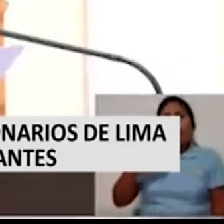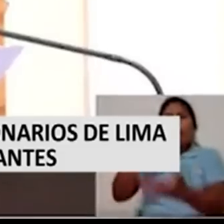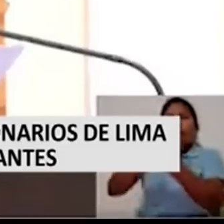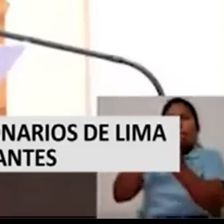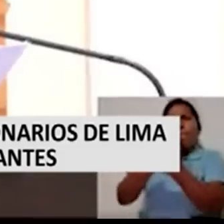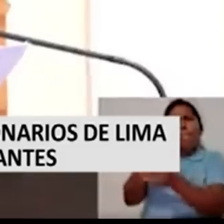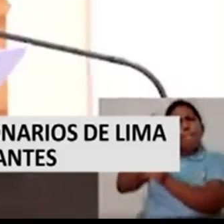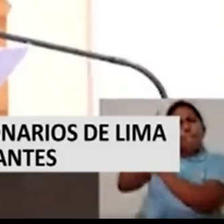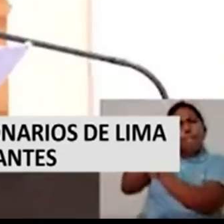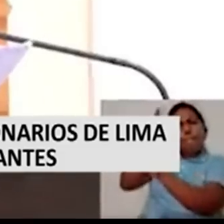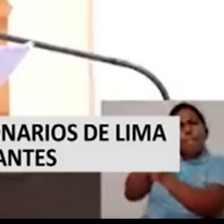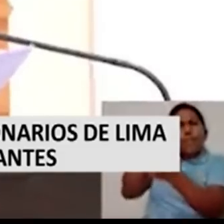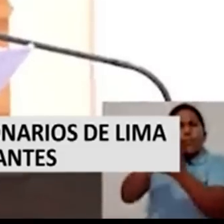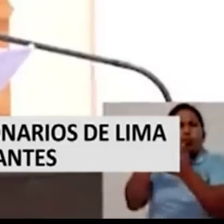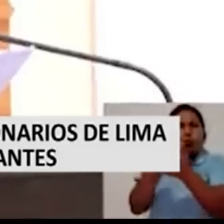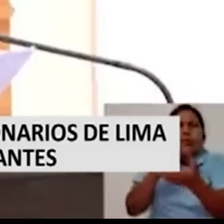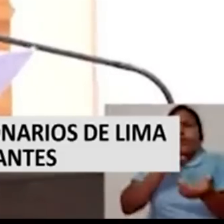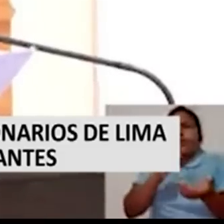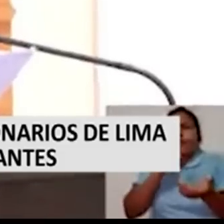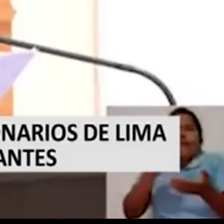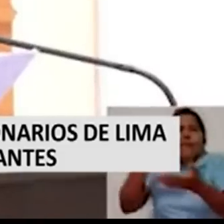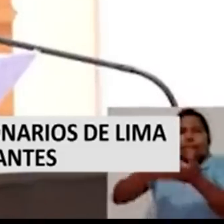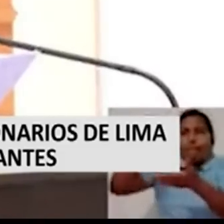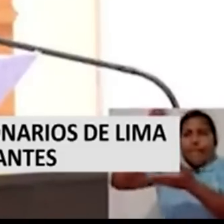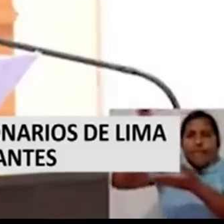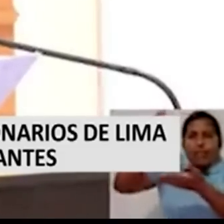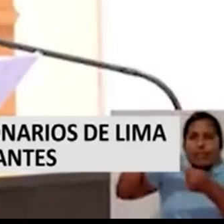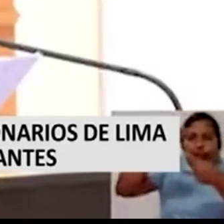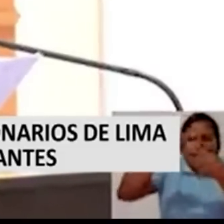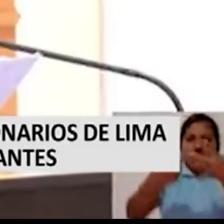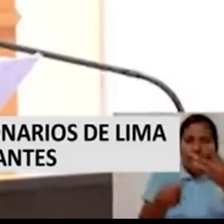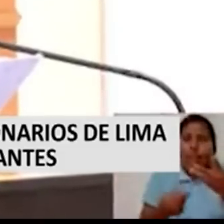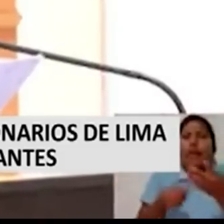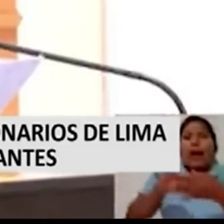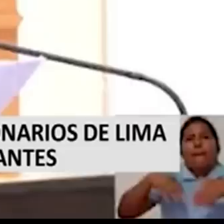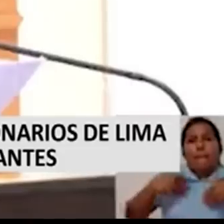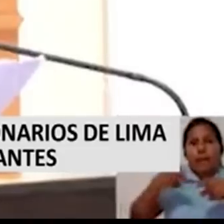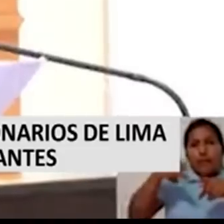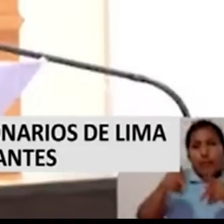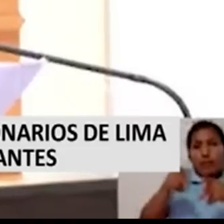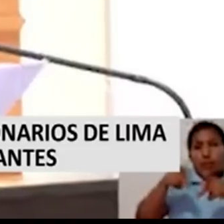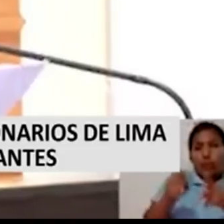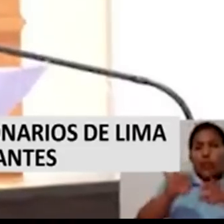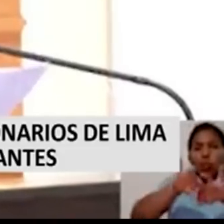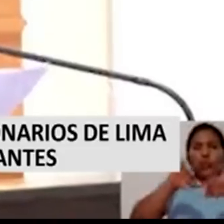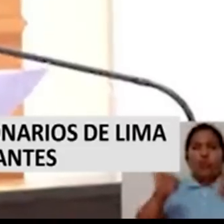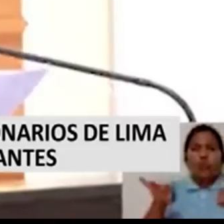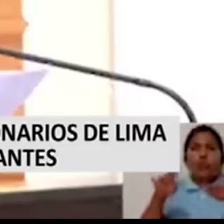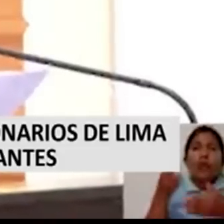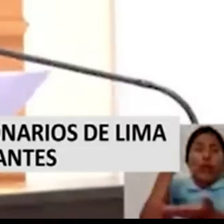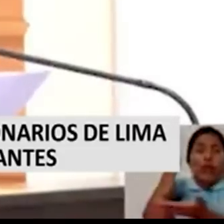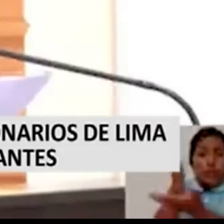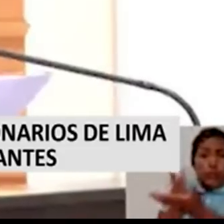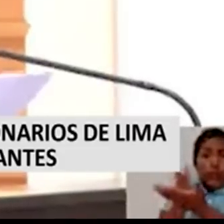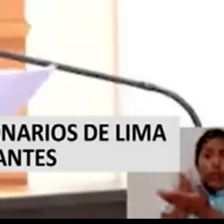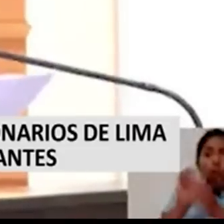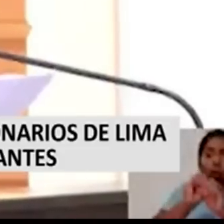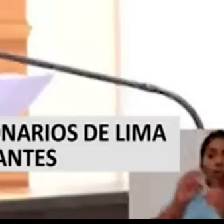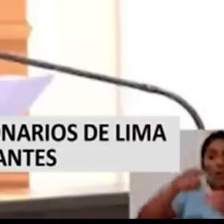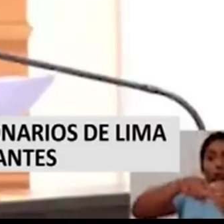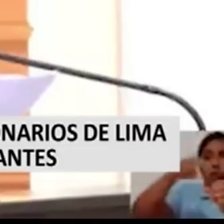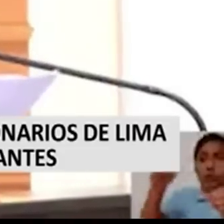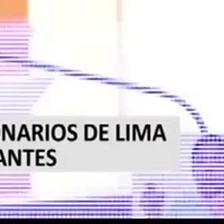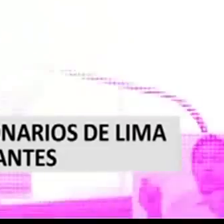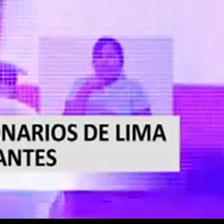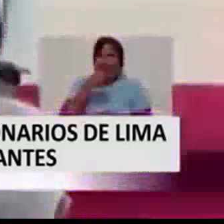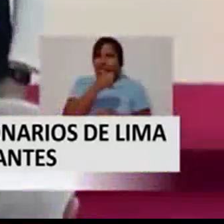comisión de falta grave, permitiendo determinar la ampliación de la suspensión o vacancia del mencionado regidor, según